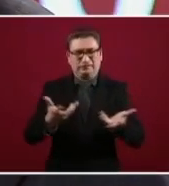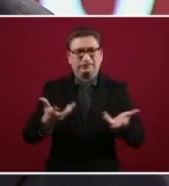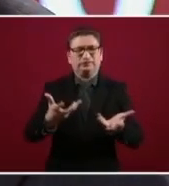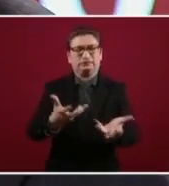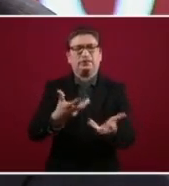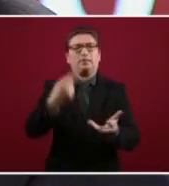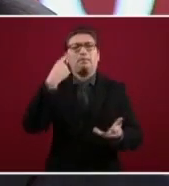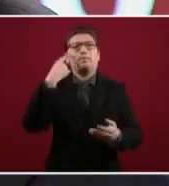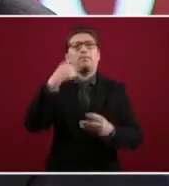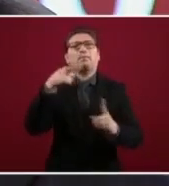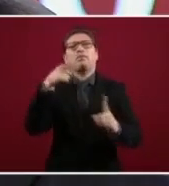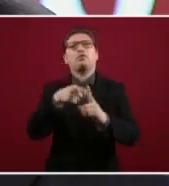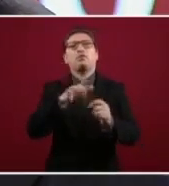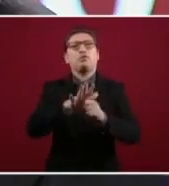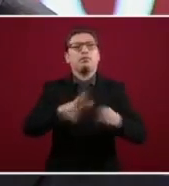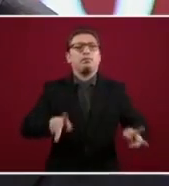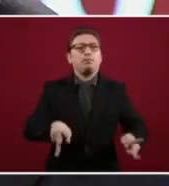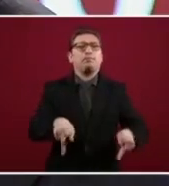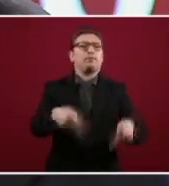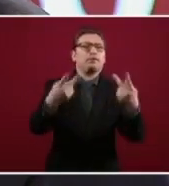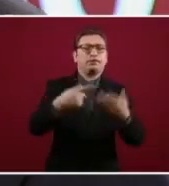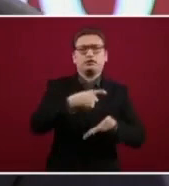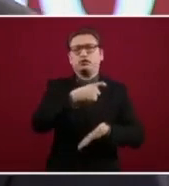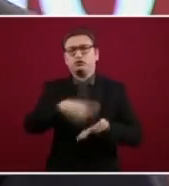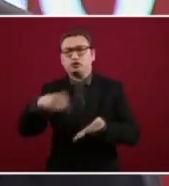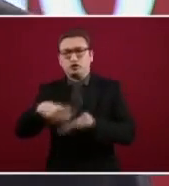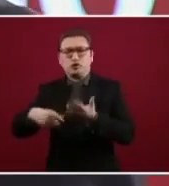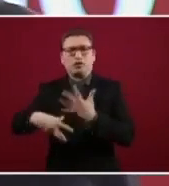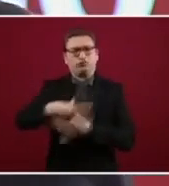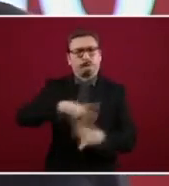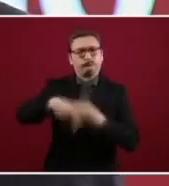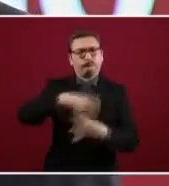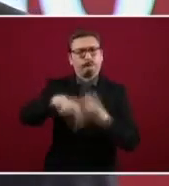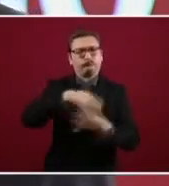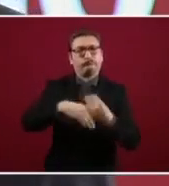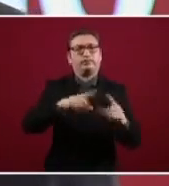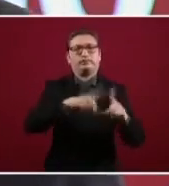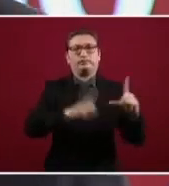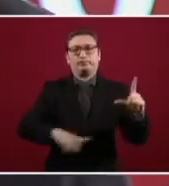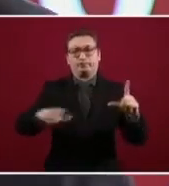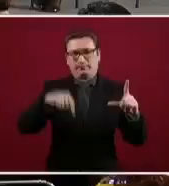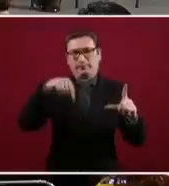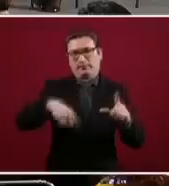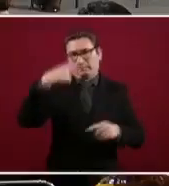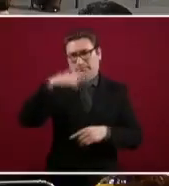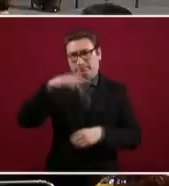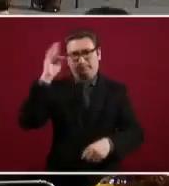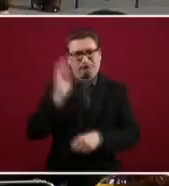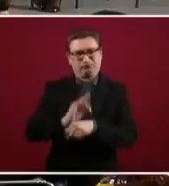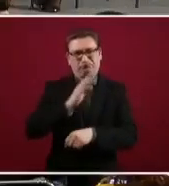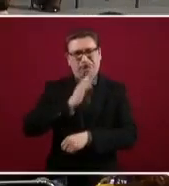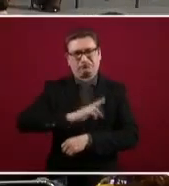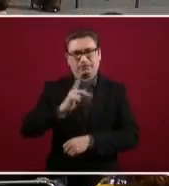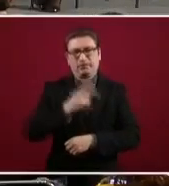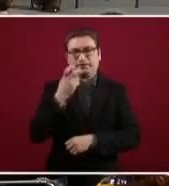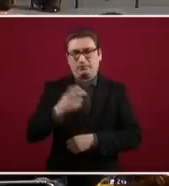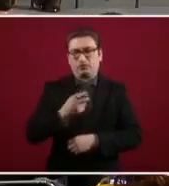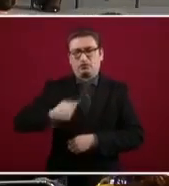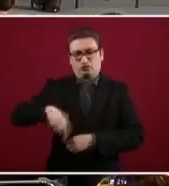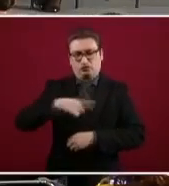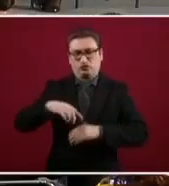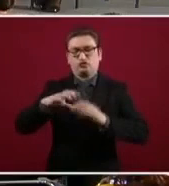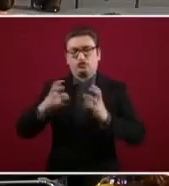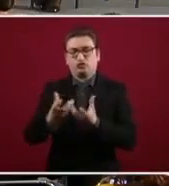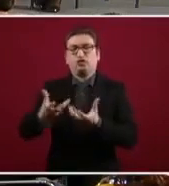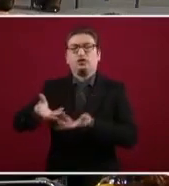este esquema de ventas y compras que reactivan la economía del país la confederación de cámaras nacionales